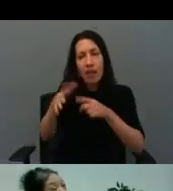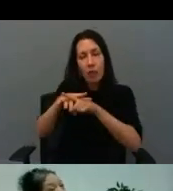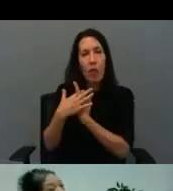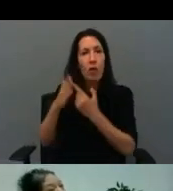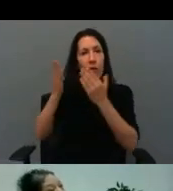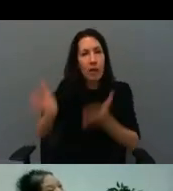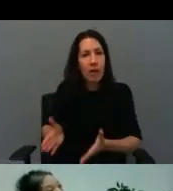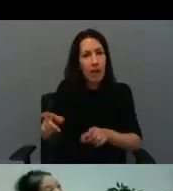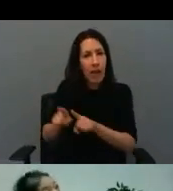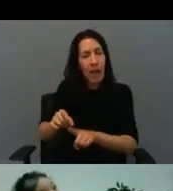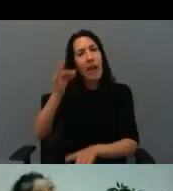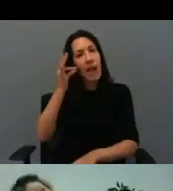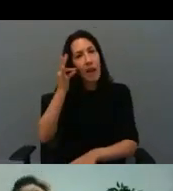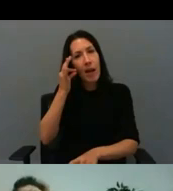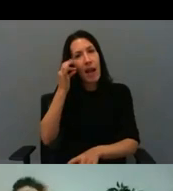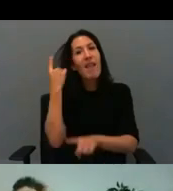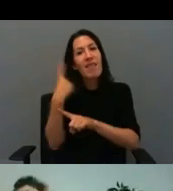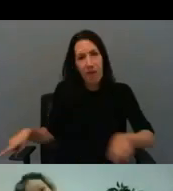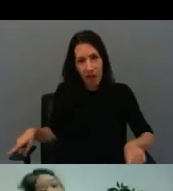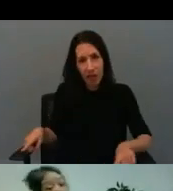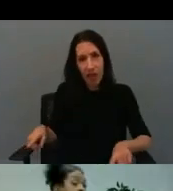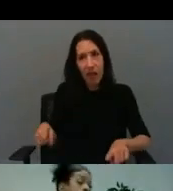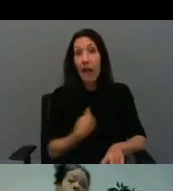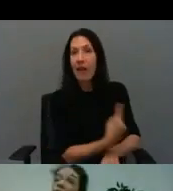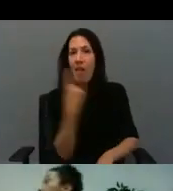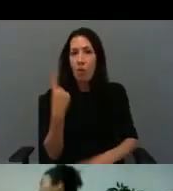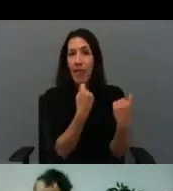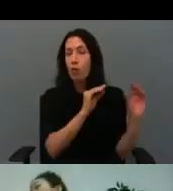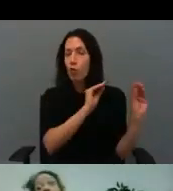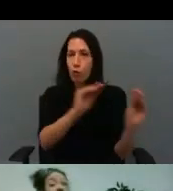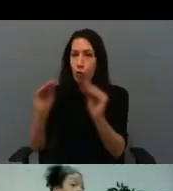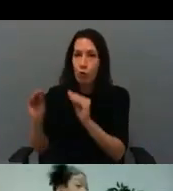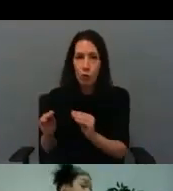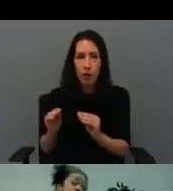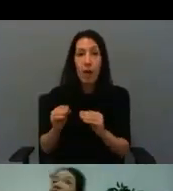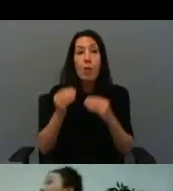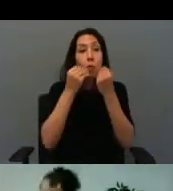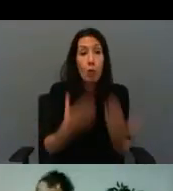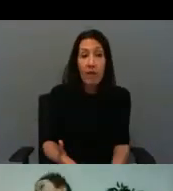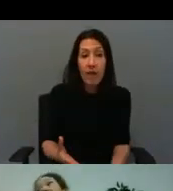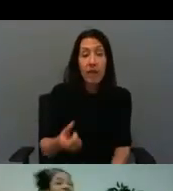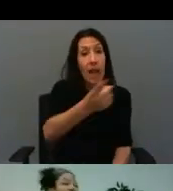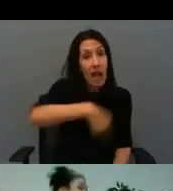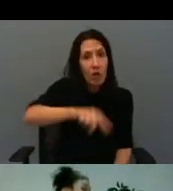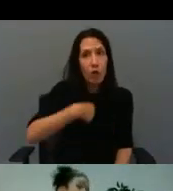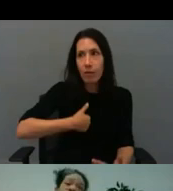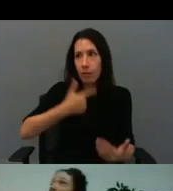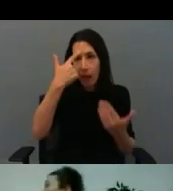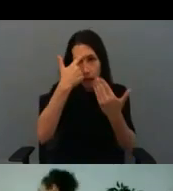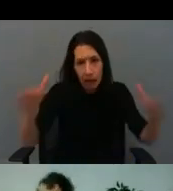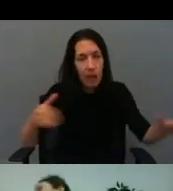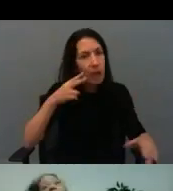que cada niño tiene, cada persona tiene sus propias necesidades. Y que está muy bien que tengan ellos experiencia y que